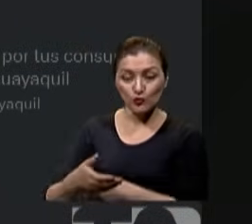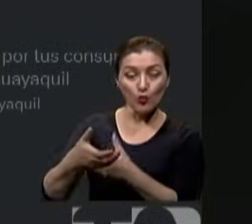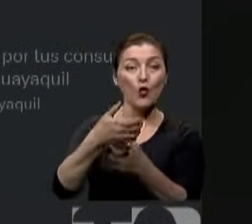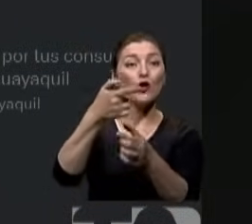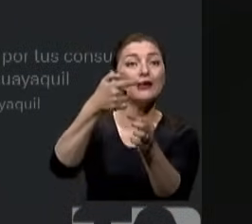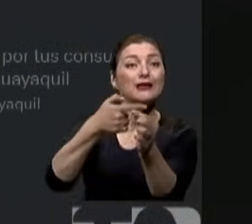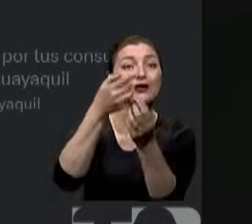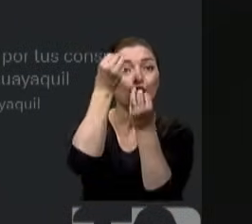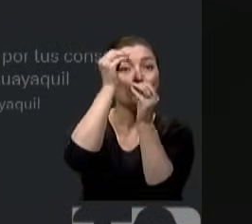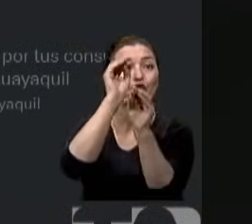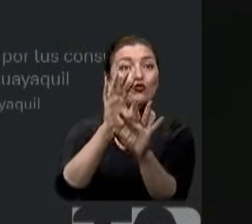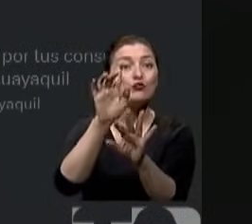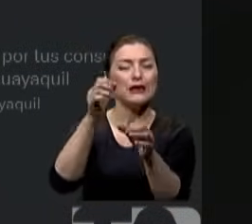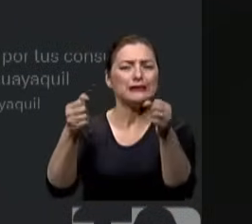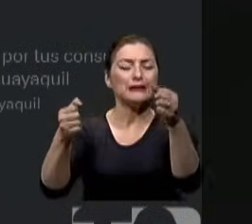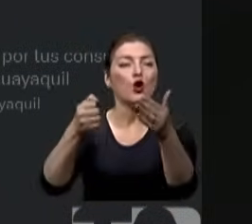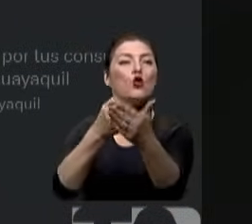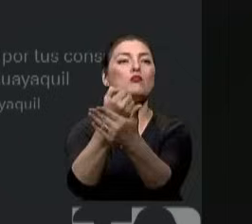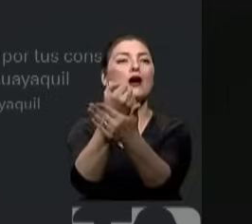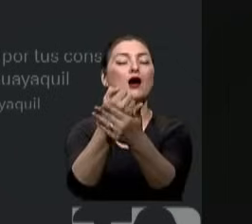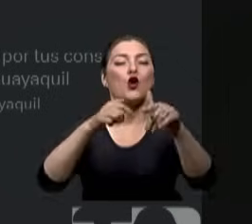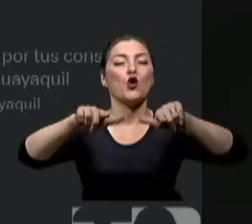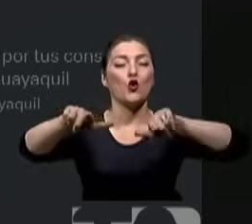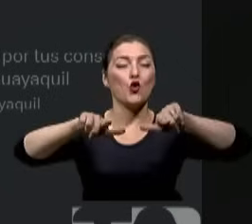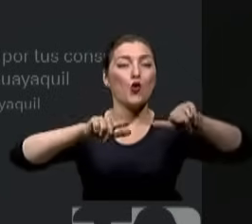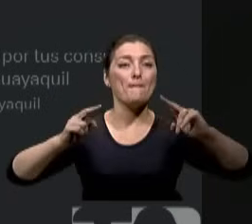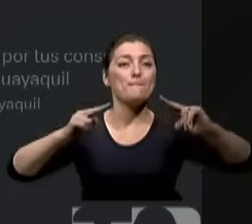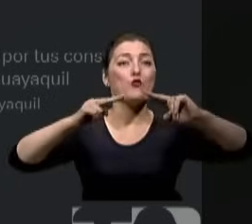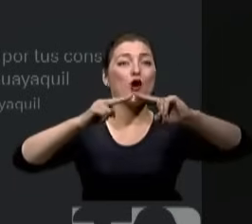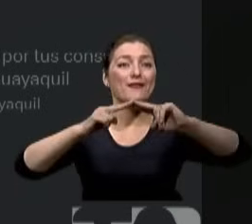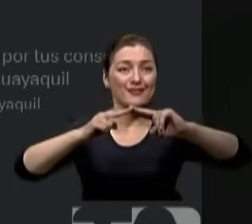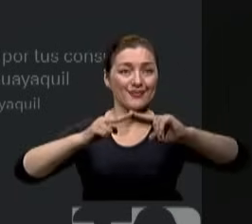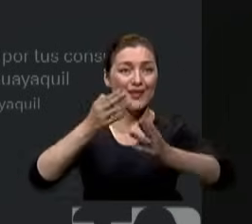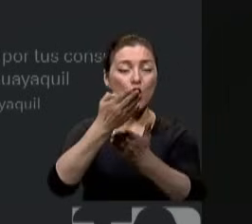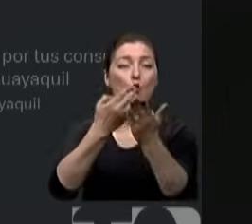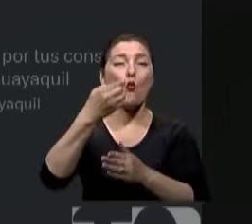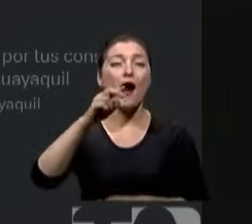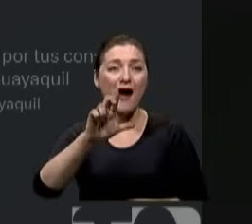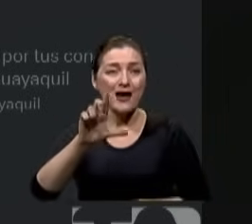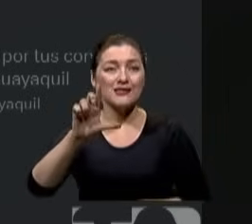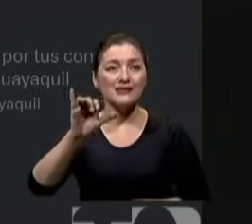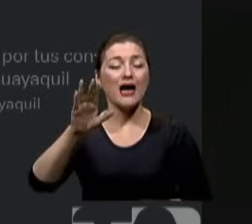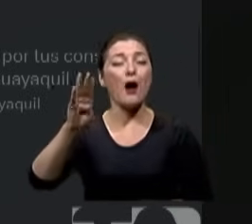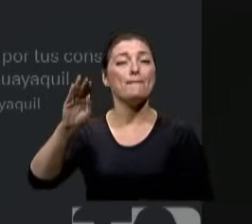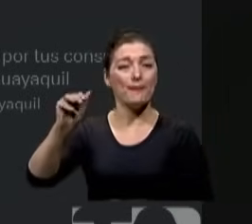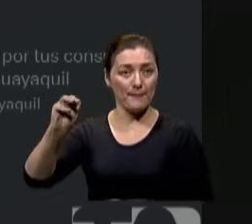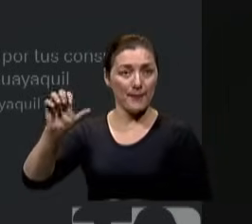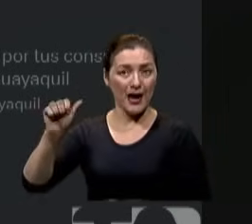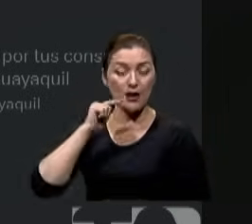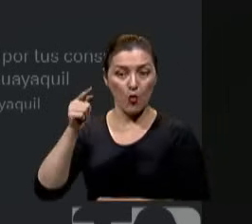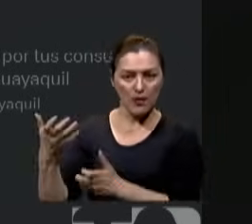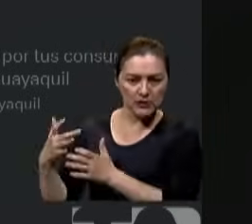bomberos Quito. Se ha producido un siniestro de tránsito en el sector del puente de Guayabamba. Los bomberos ya se encuentran